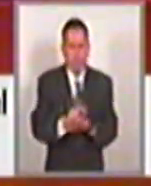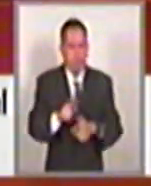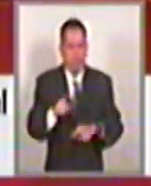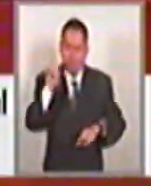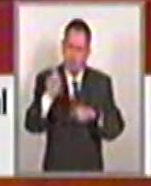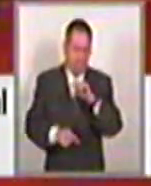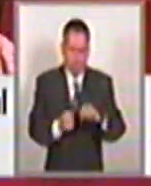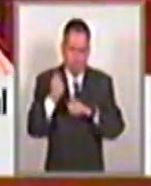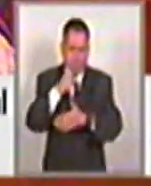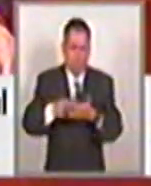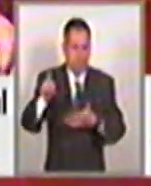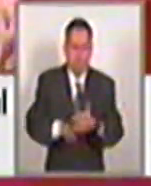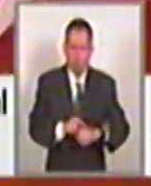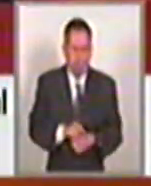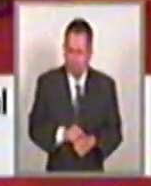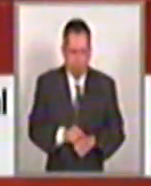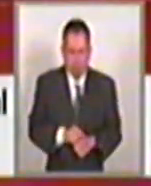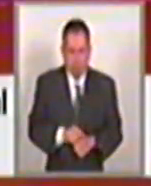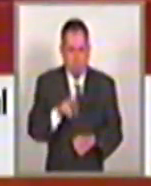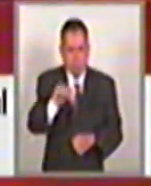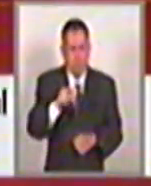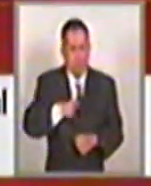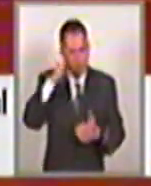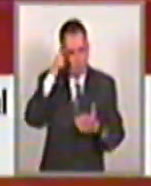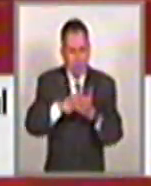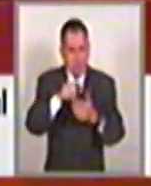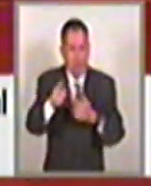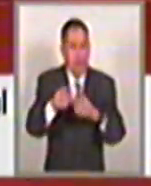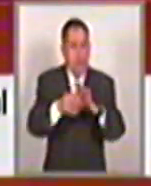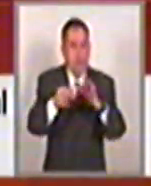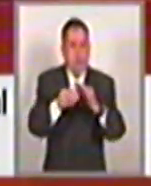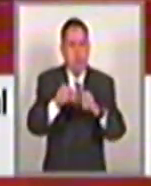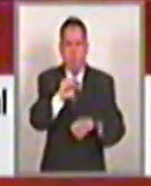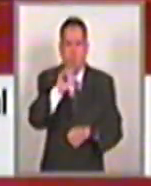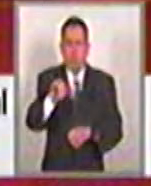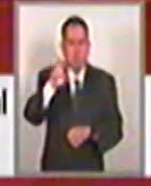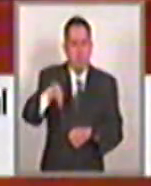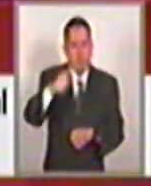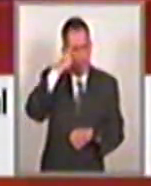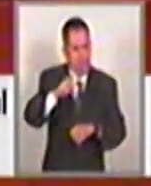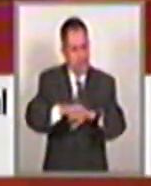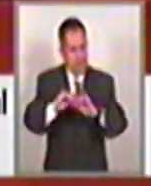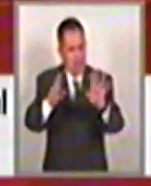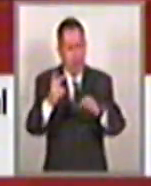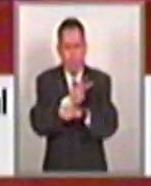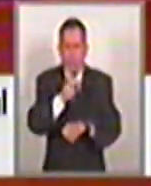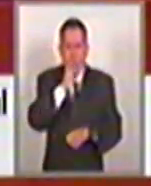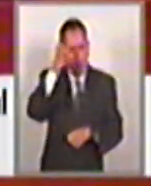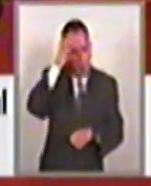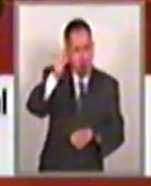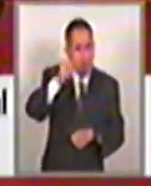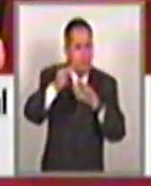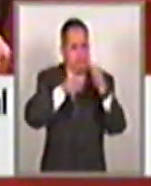totalmente rechazada, y creo que tendríamos que hablar nuevamente con la Suprema Corte de Justicia para que nos aclare exactamente si el concepto fue